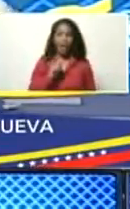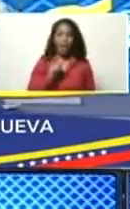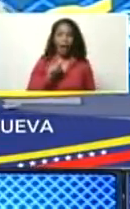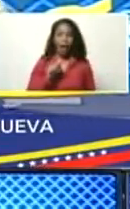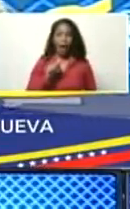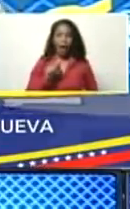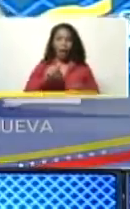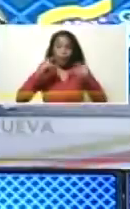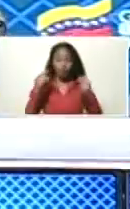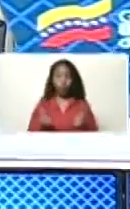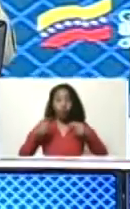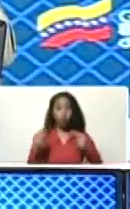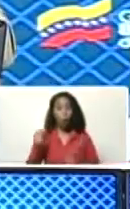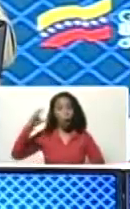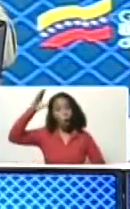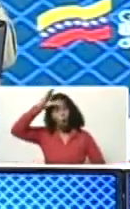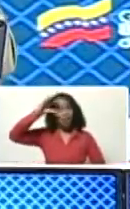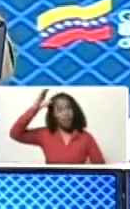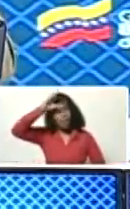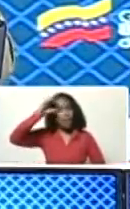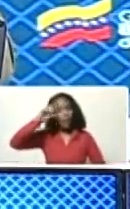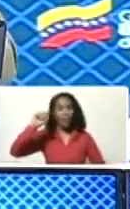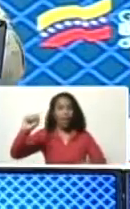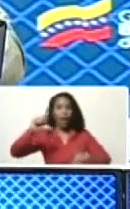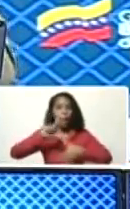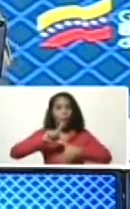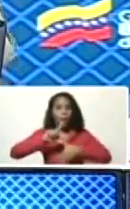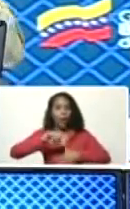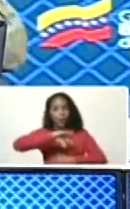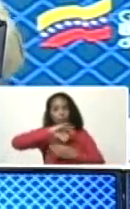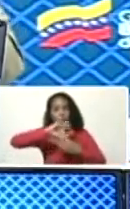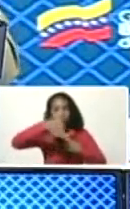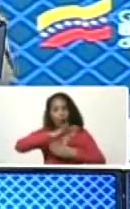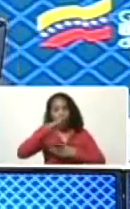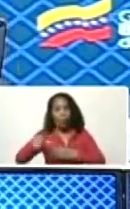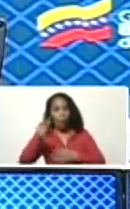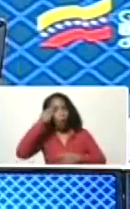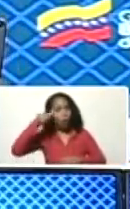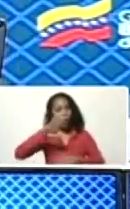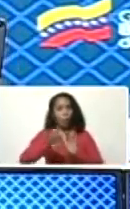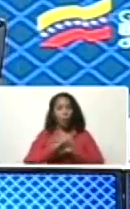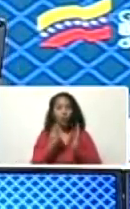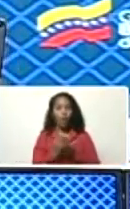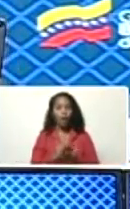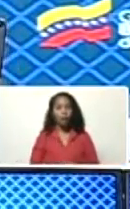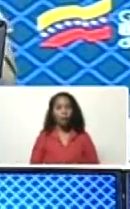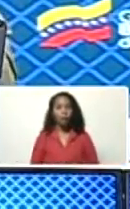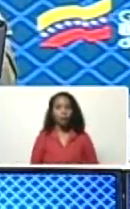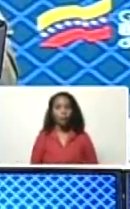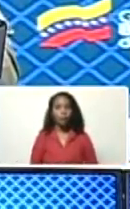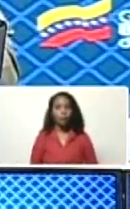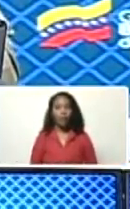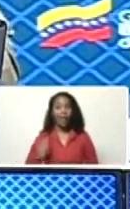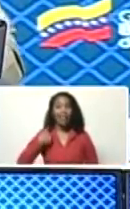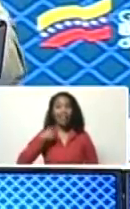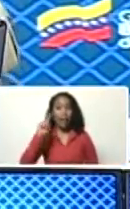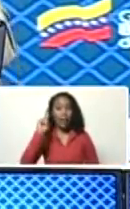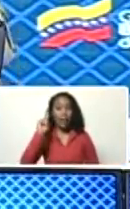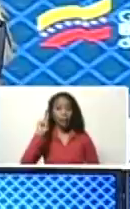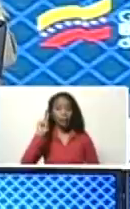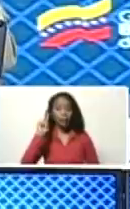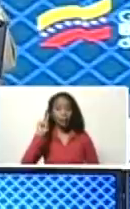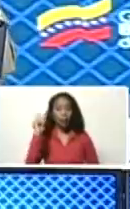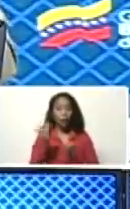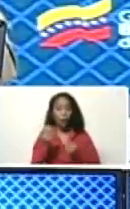el despertar de la conciencia de América Latina, del Caribe y de los pueblos del mundo. Que tenía, y